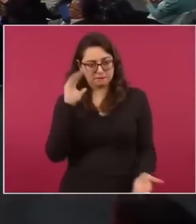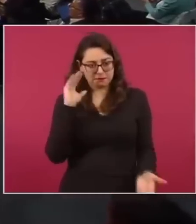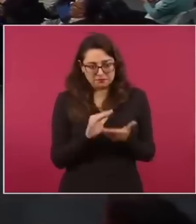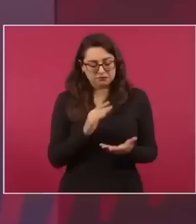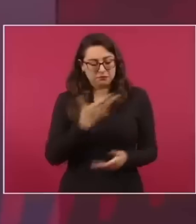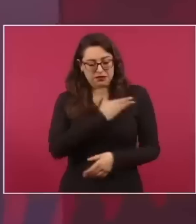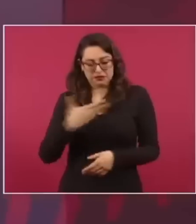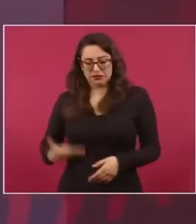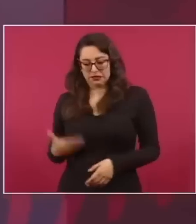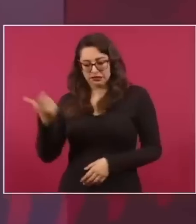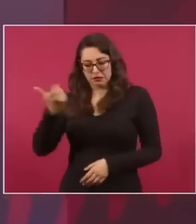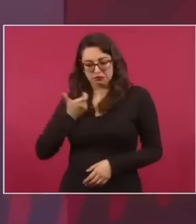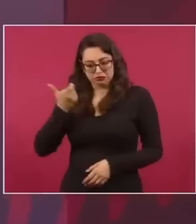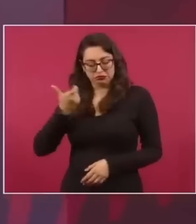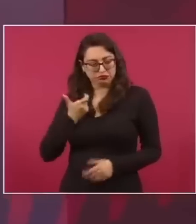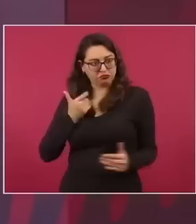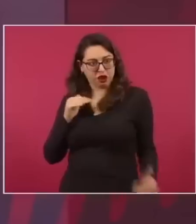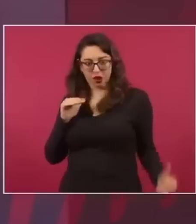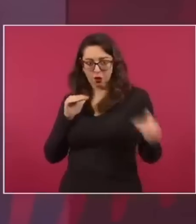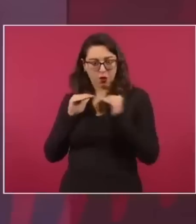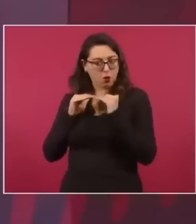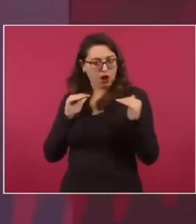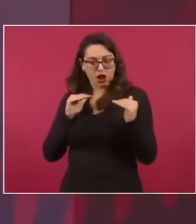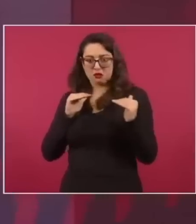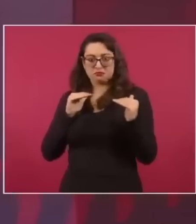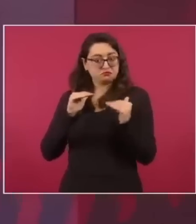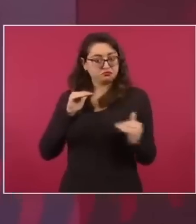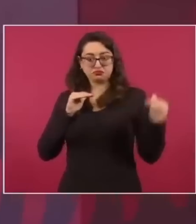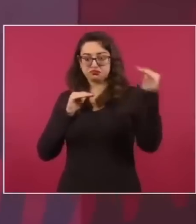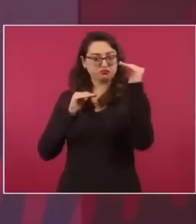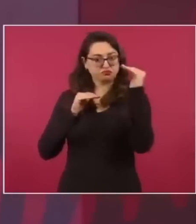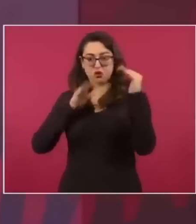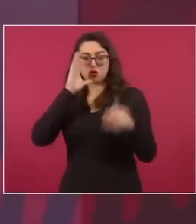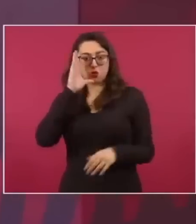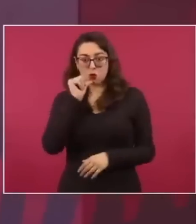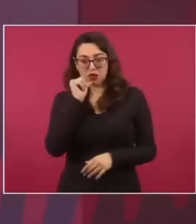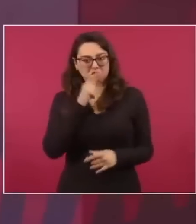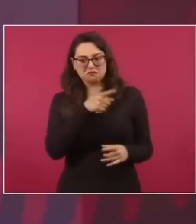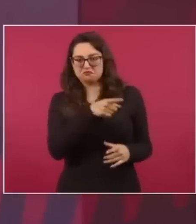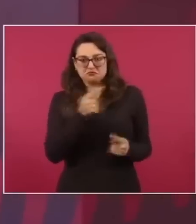presidente, violando la Constitución. Pero si los ministros